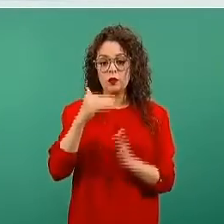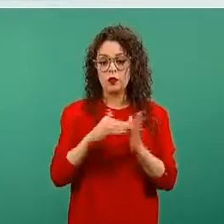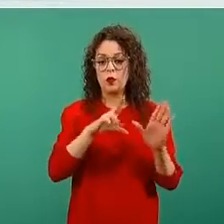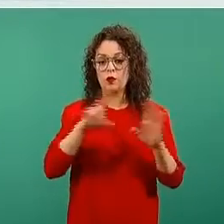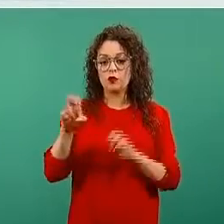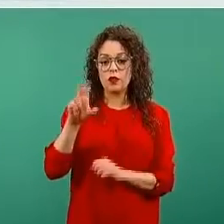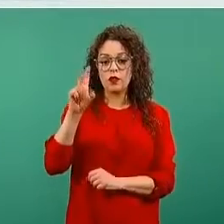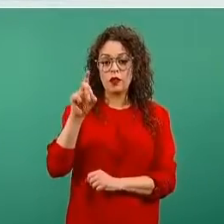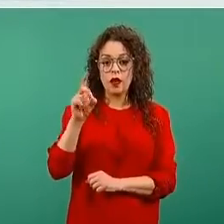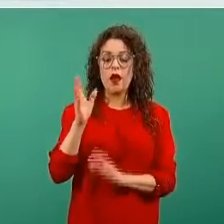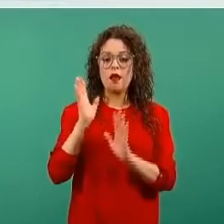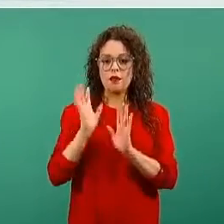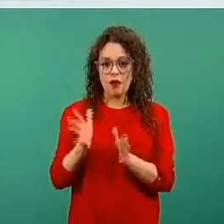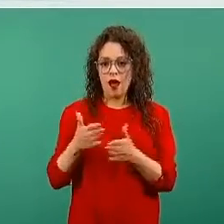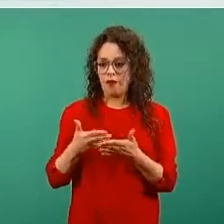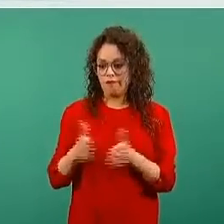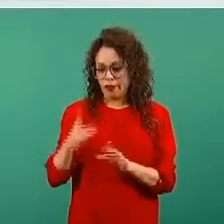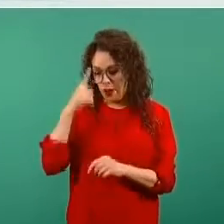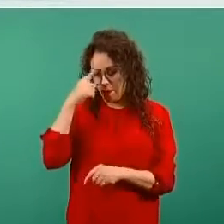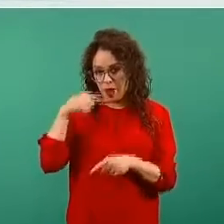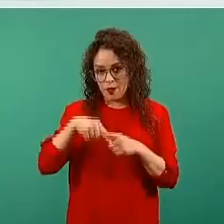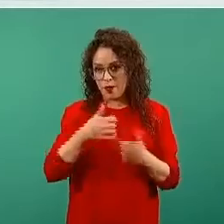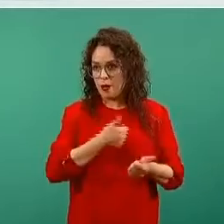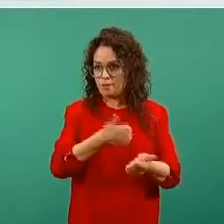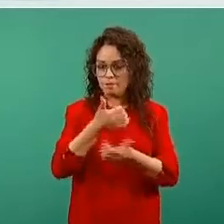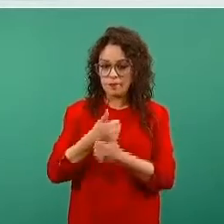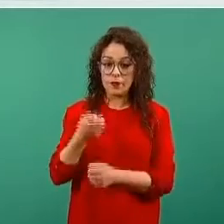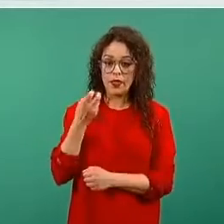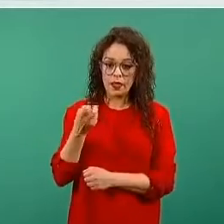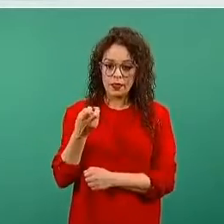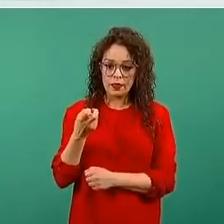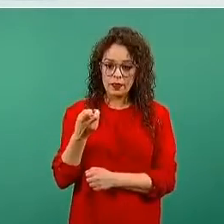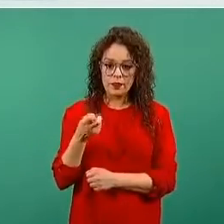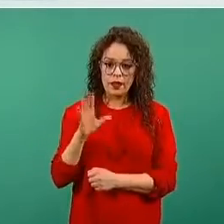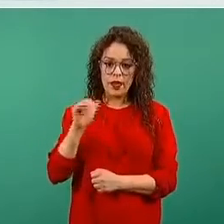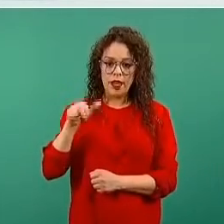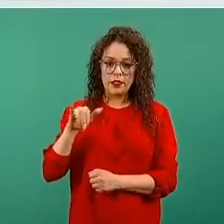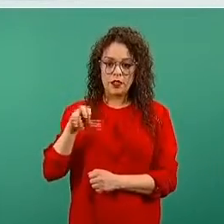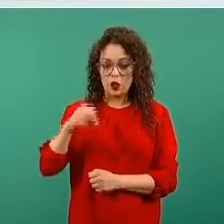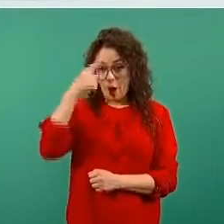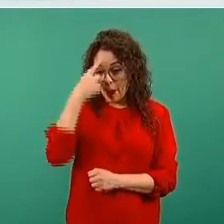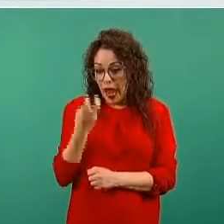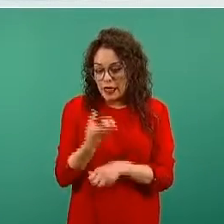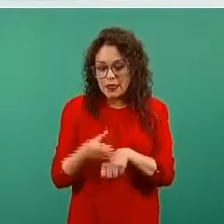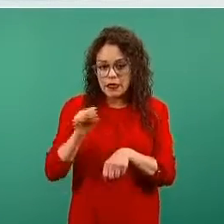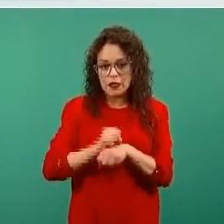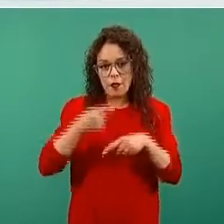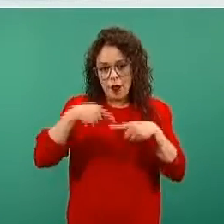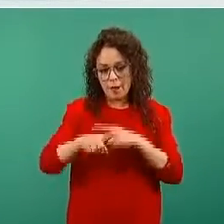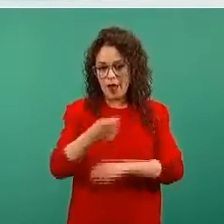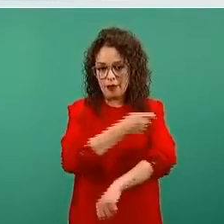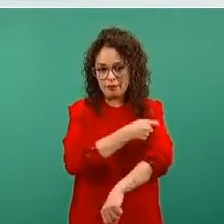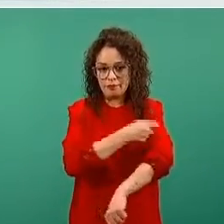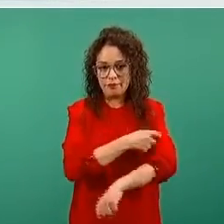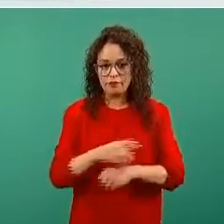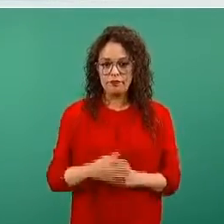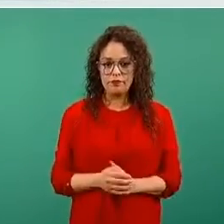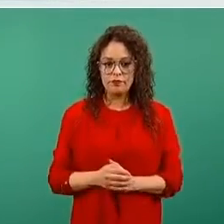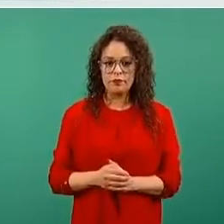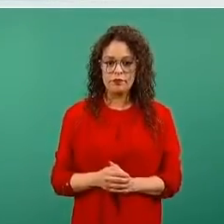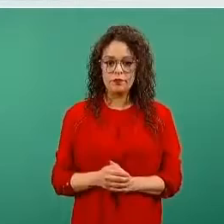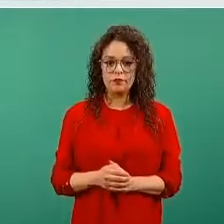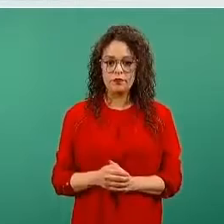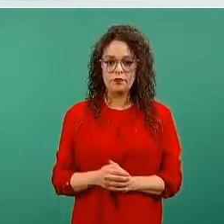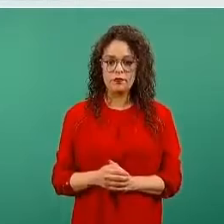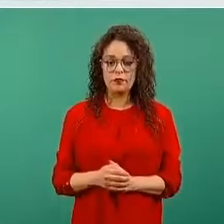434.830 se liberó y es lo que habrá de CanSino para esta semana. De las demás, anunciaremos